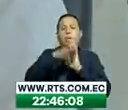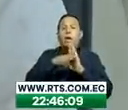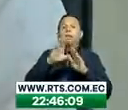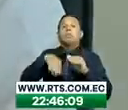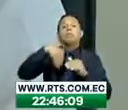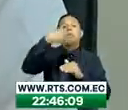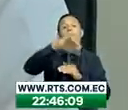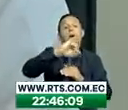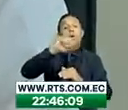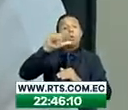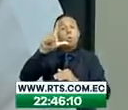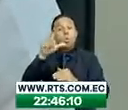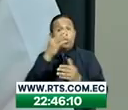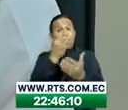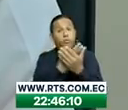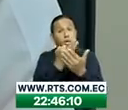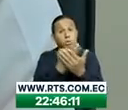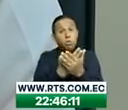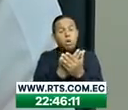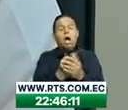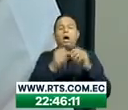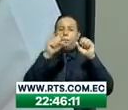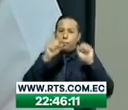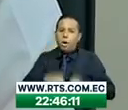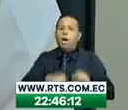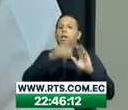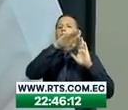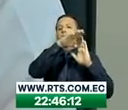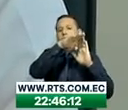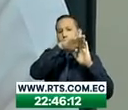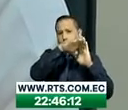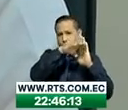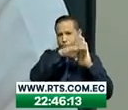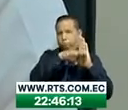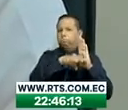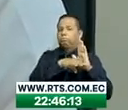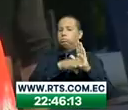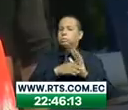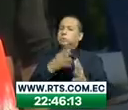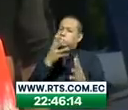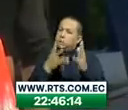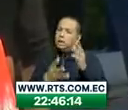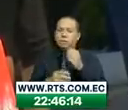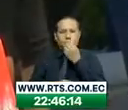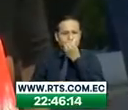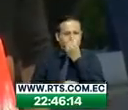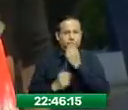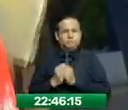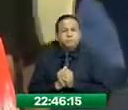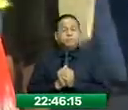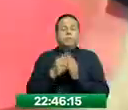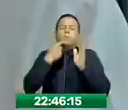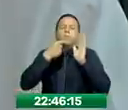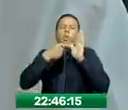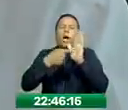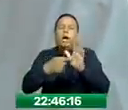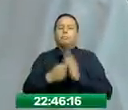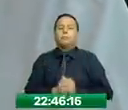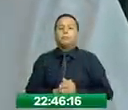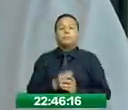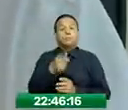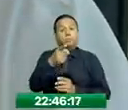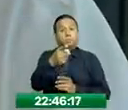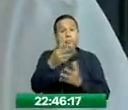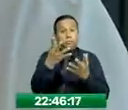vamos a hacer el diferimiento de las facturas que tengan inconveniente y aquí dio un ejemplo que usted